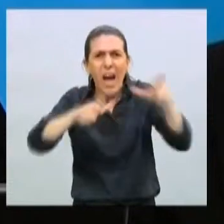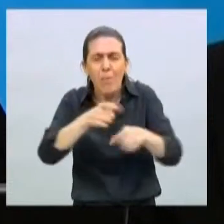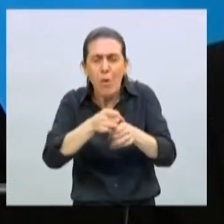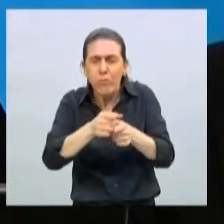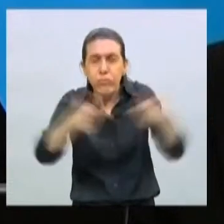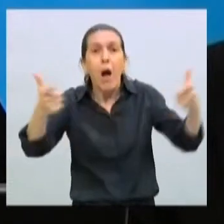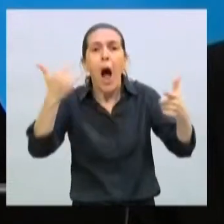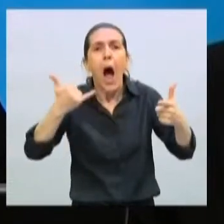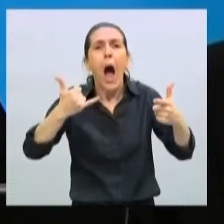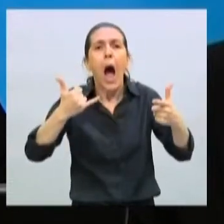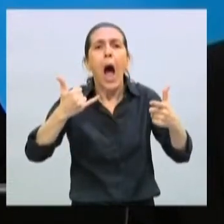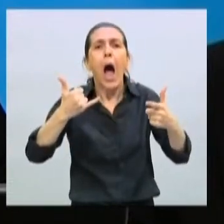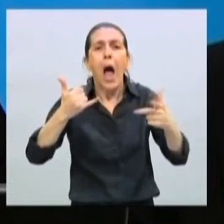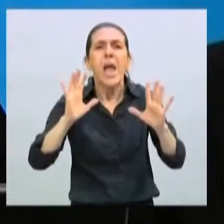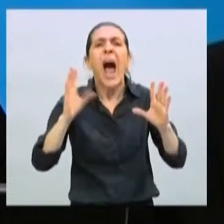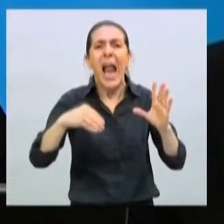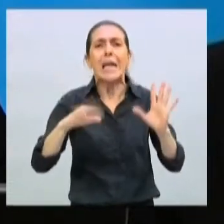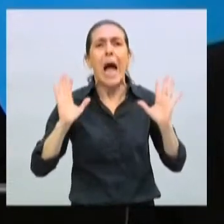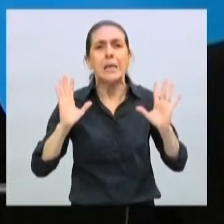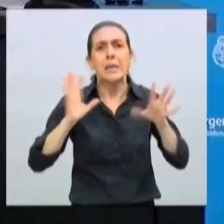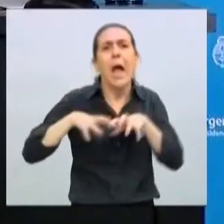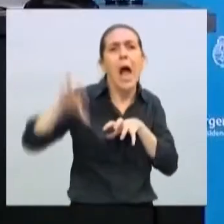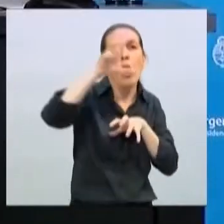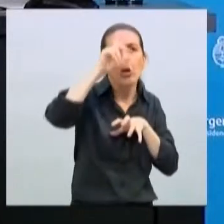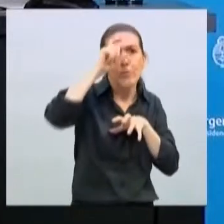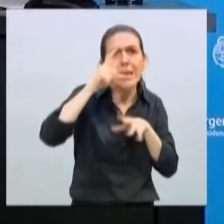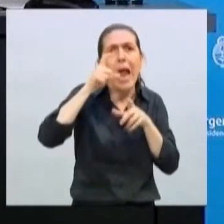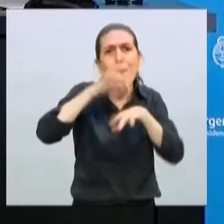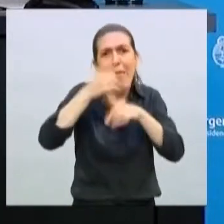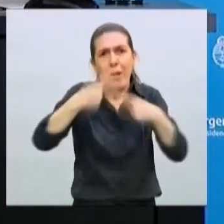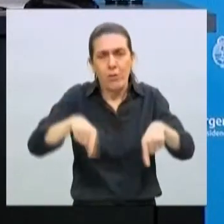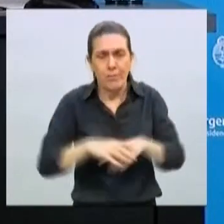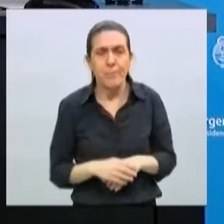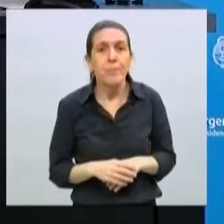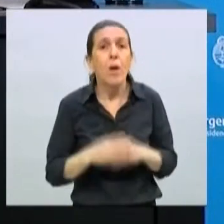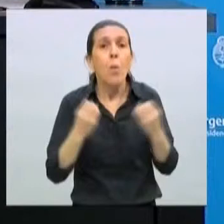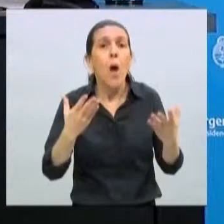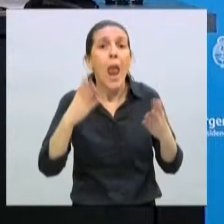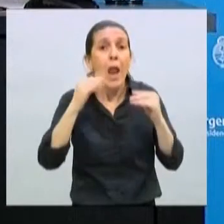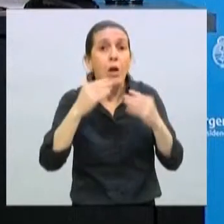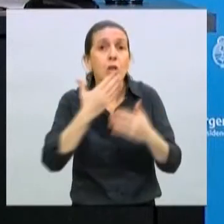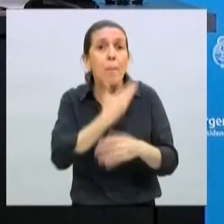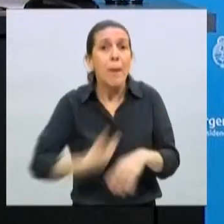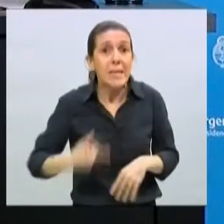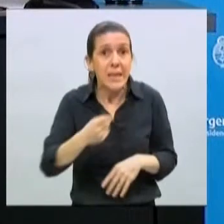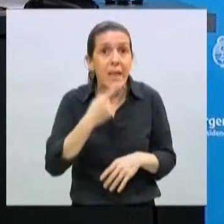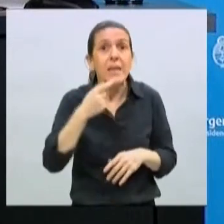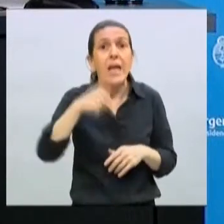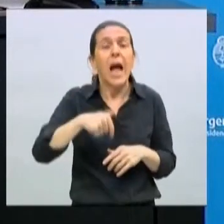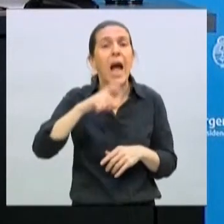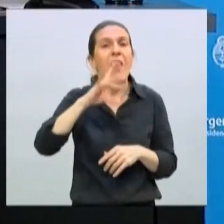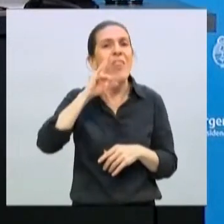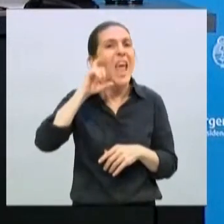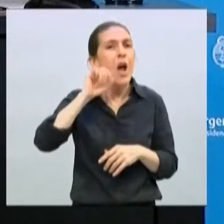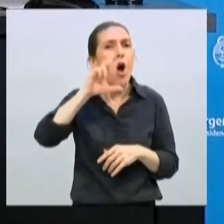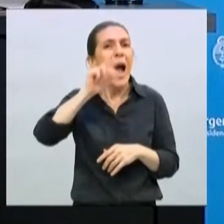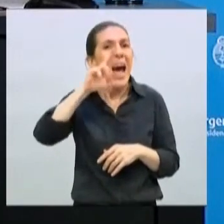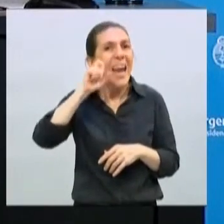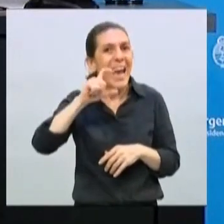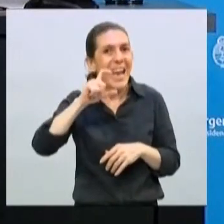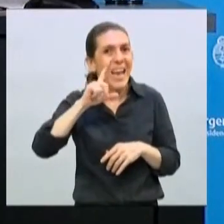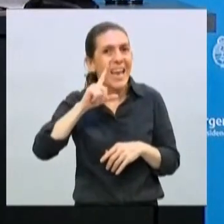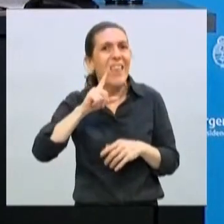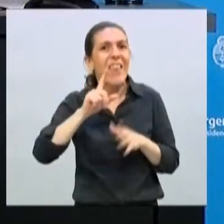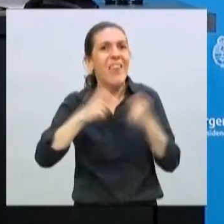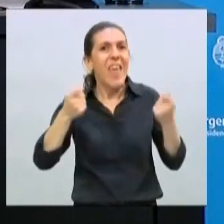atención de salud que puedan recibir. Buenas noches, presidente. Acá Guido Carelli, del diario Hola, Clarín. Guido. Buenas